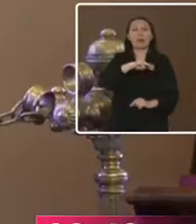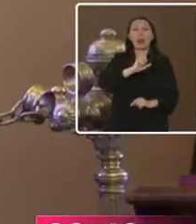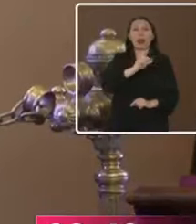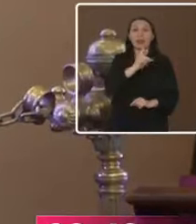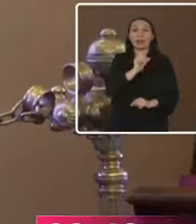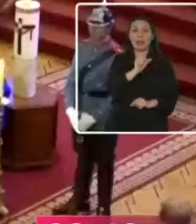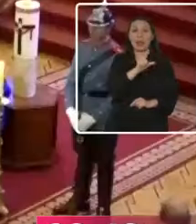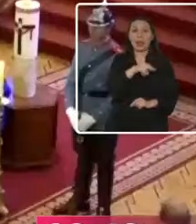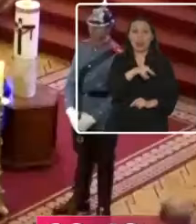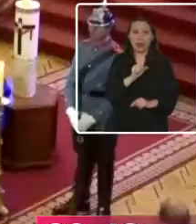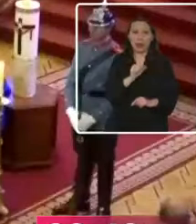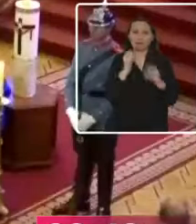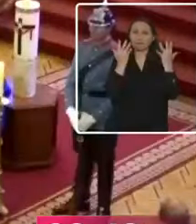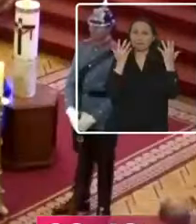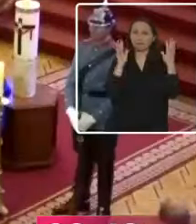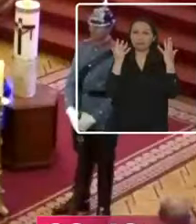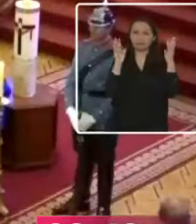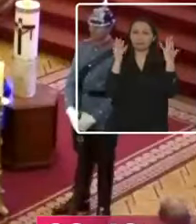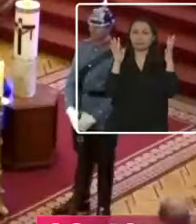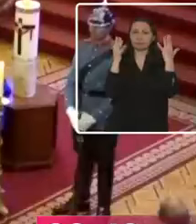Magdalena.